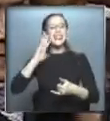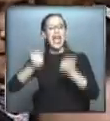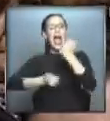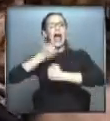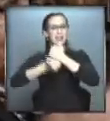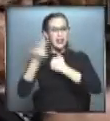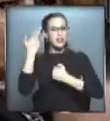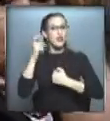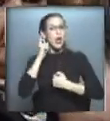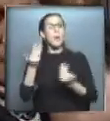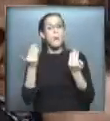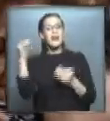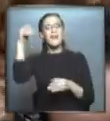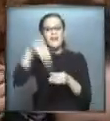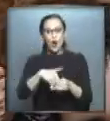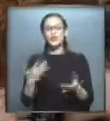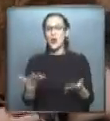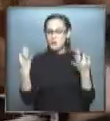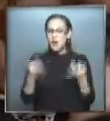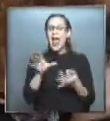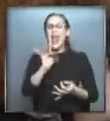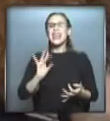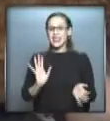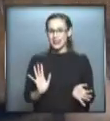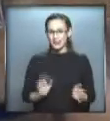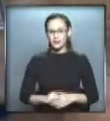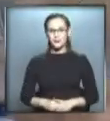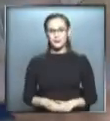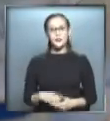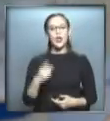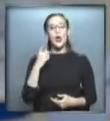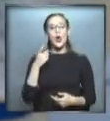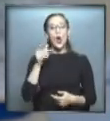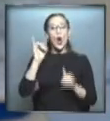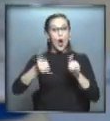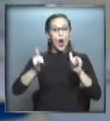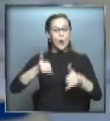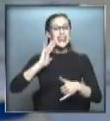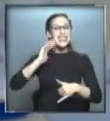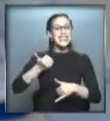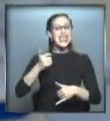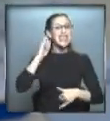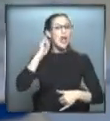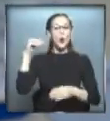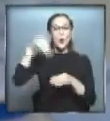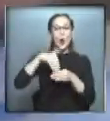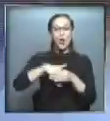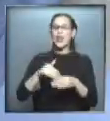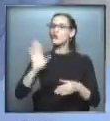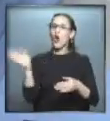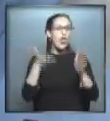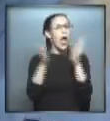eso es algo importante. Fíjense que cada vez que había un joven de 16 años votando en una de las mesas aplaudían,